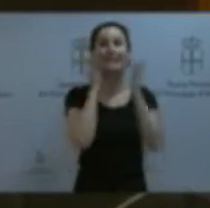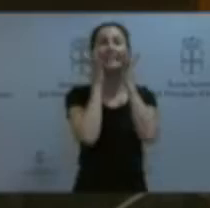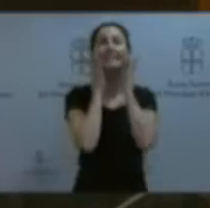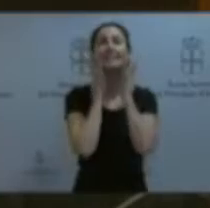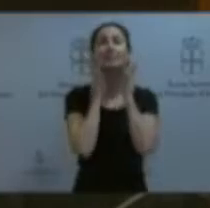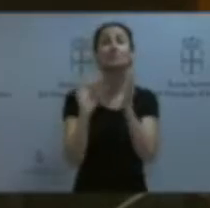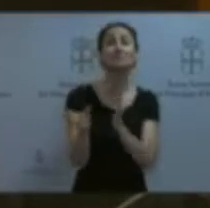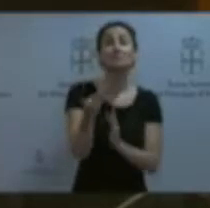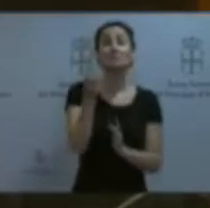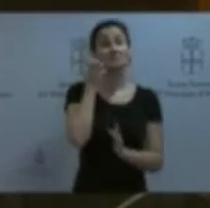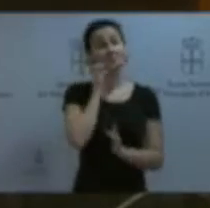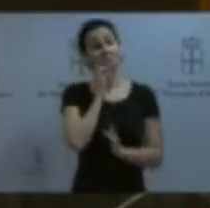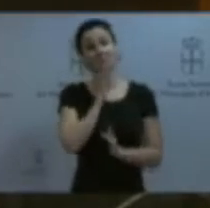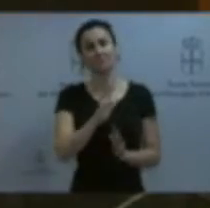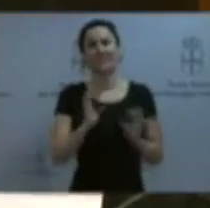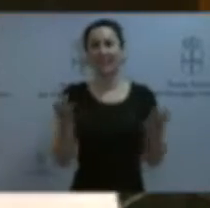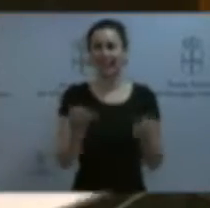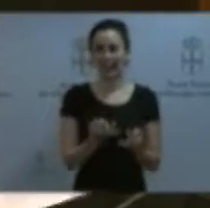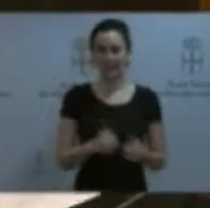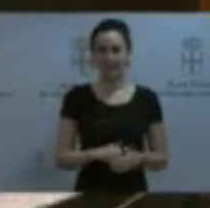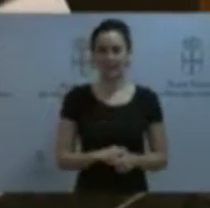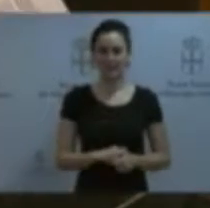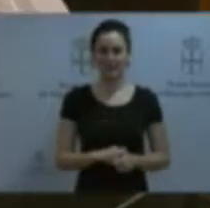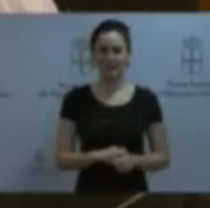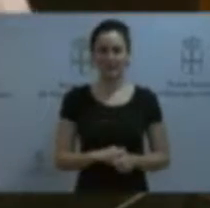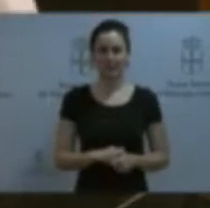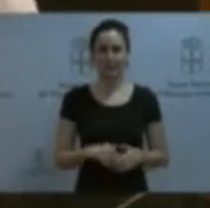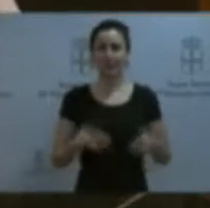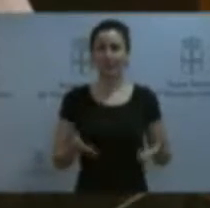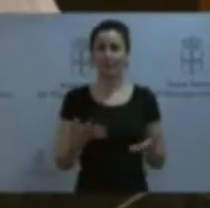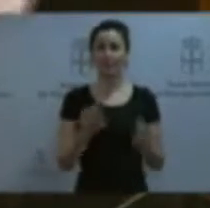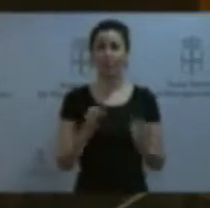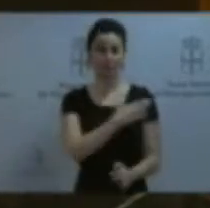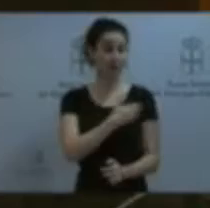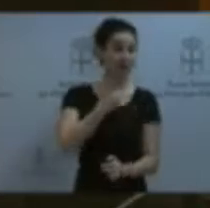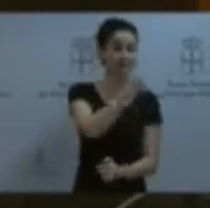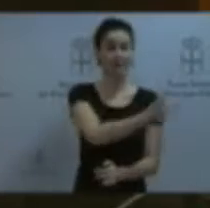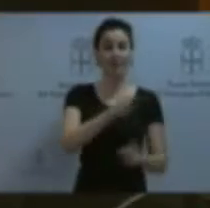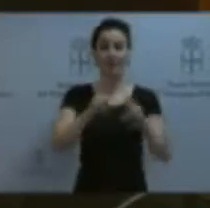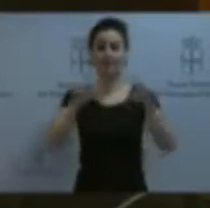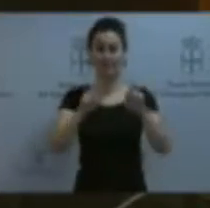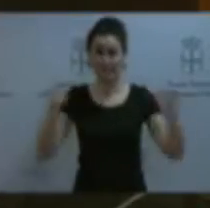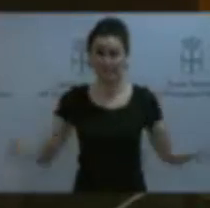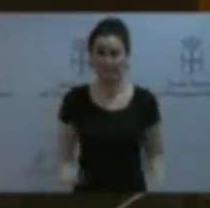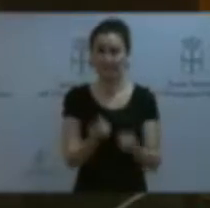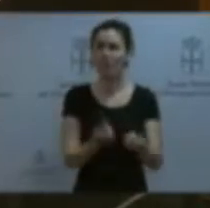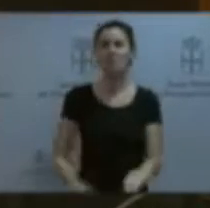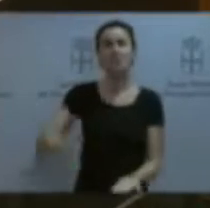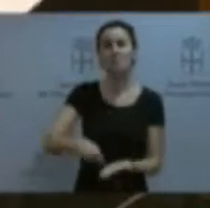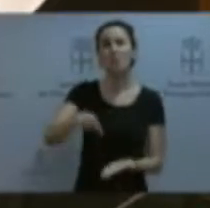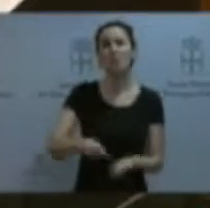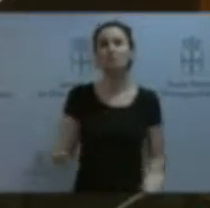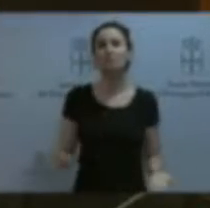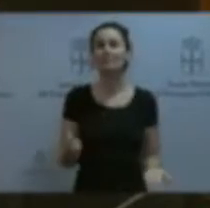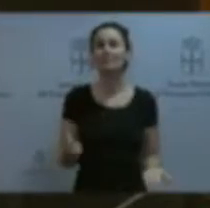Tercera irregularidad, se tenía que exigir avales y garantías al promotor. Tendrían que haber puesto dinero por si